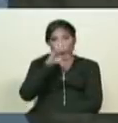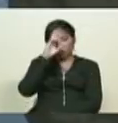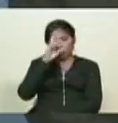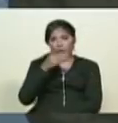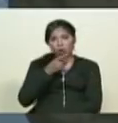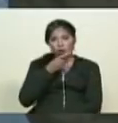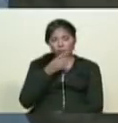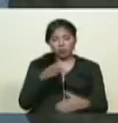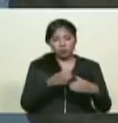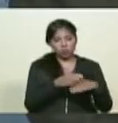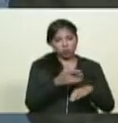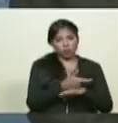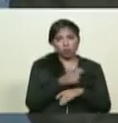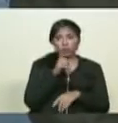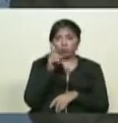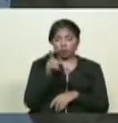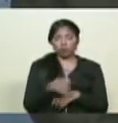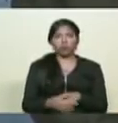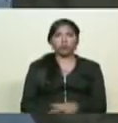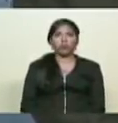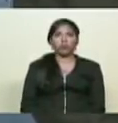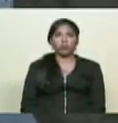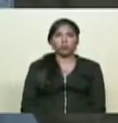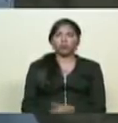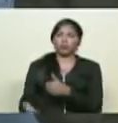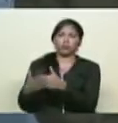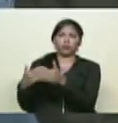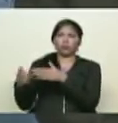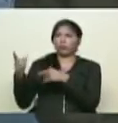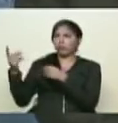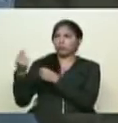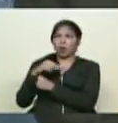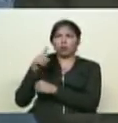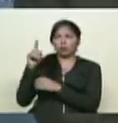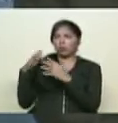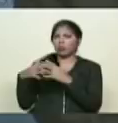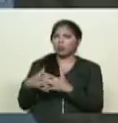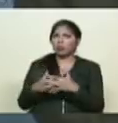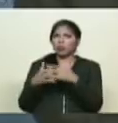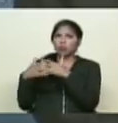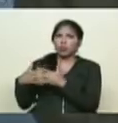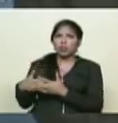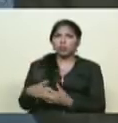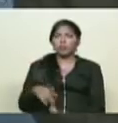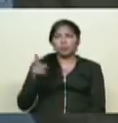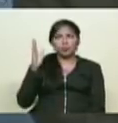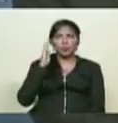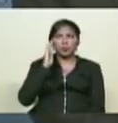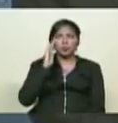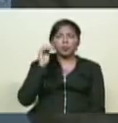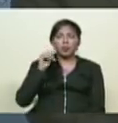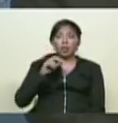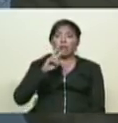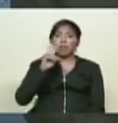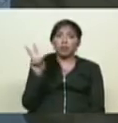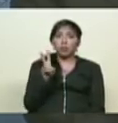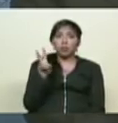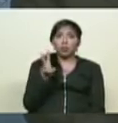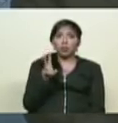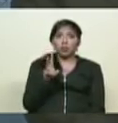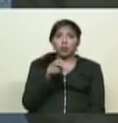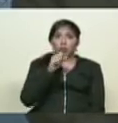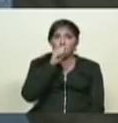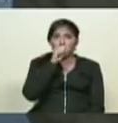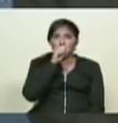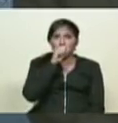a pesar de las agresiones estadounidenses tengan la certeza de que venezuela nos dejará en su compromiso a favor